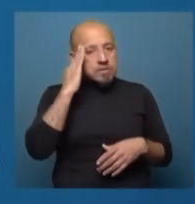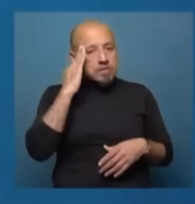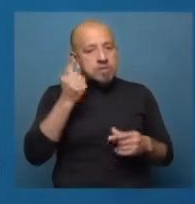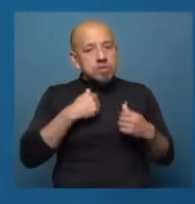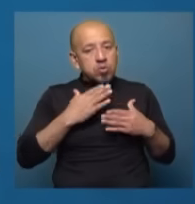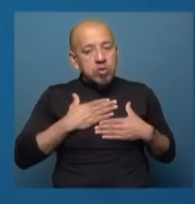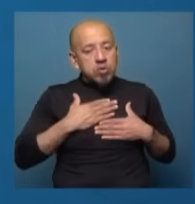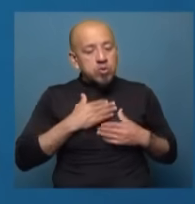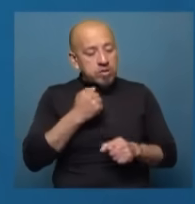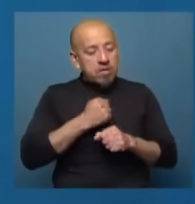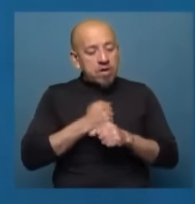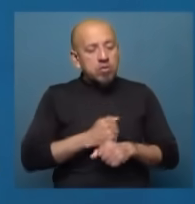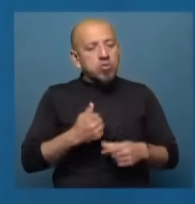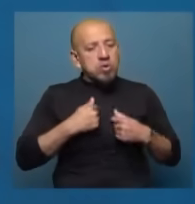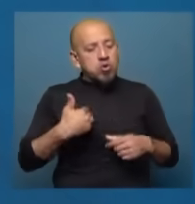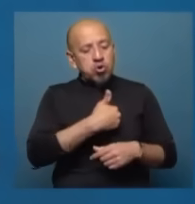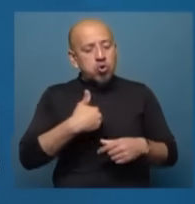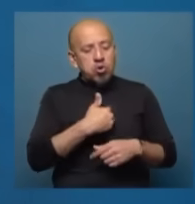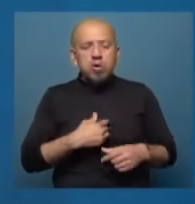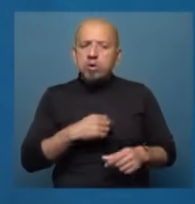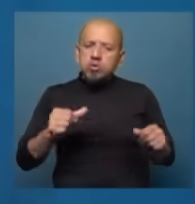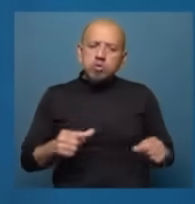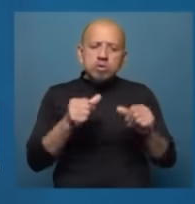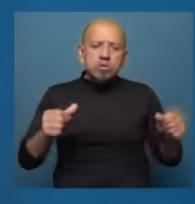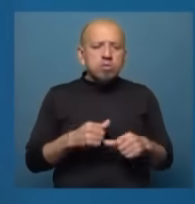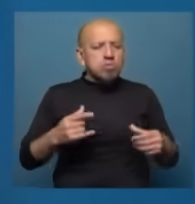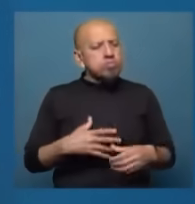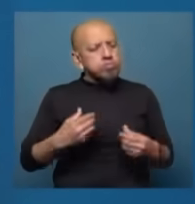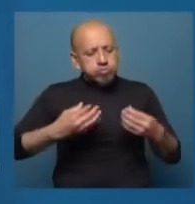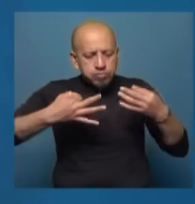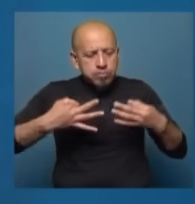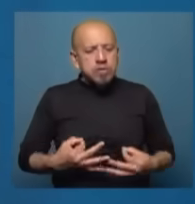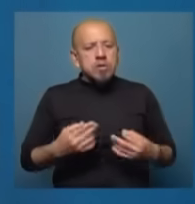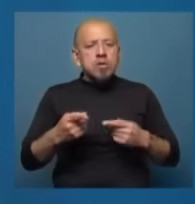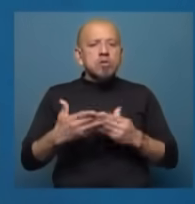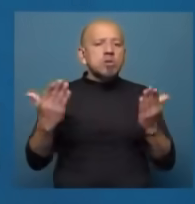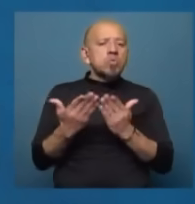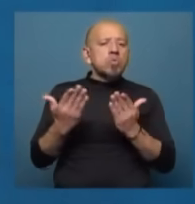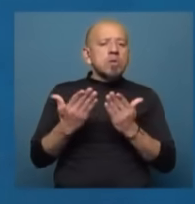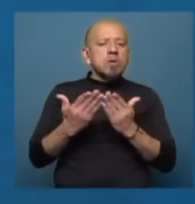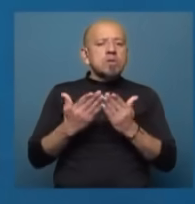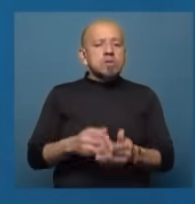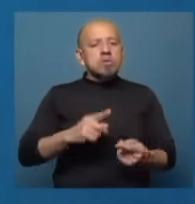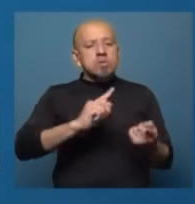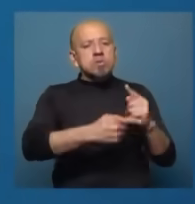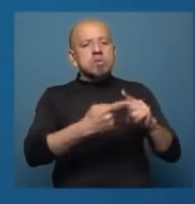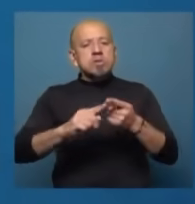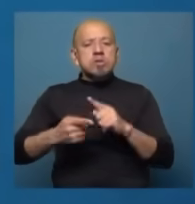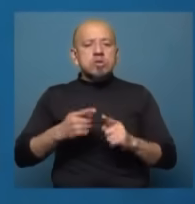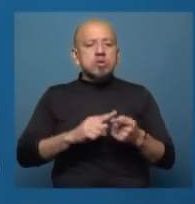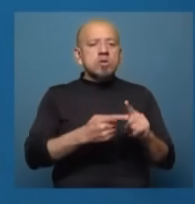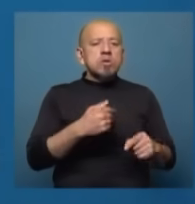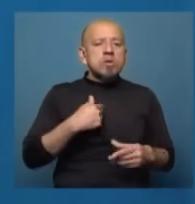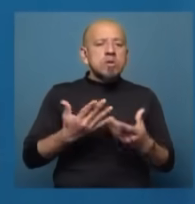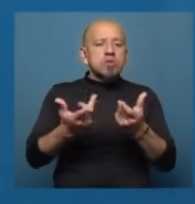nuestra diligencia estuvo al máximo multiplicada y la de los estudiantes de aquel entonces que hasta ahora siguen siempre en coordinación y ayuda con nosotros